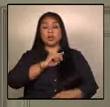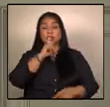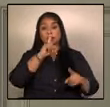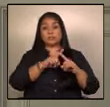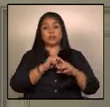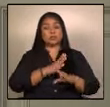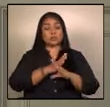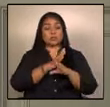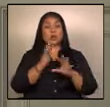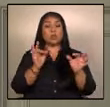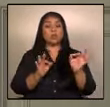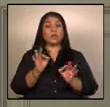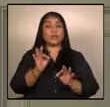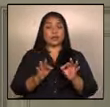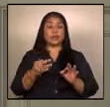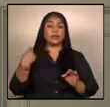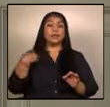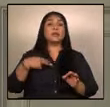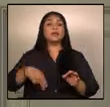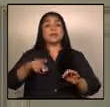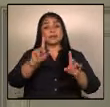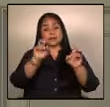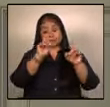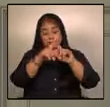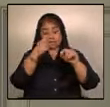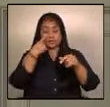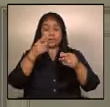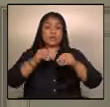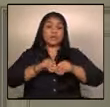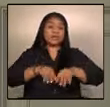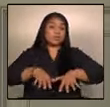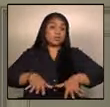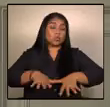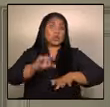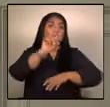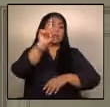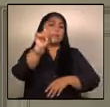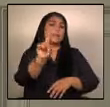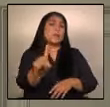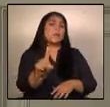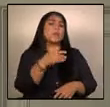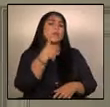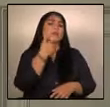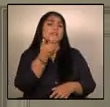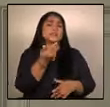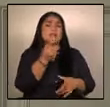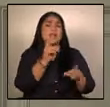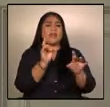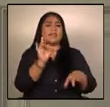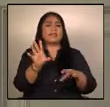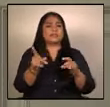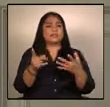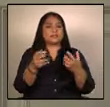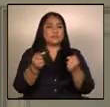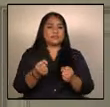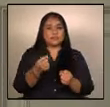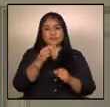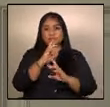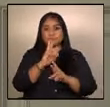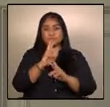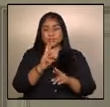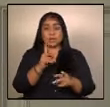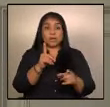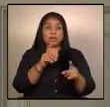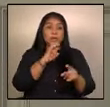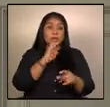seguridad jurídica. En la parte de infraestructura, preguntas muy sencillas, a veces un tanto difíciles de contestar, y